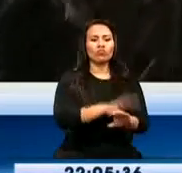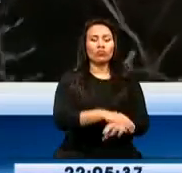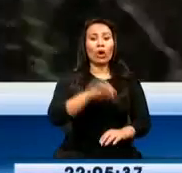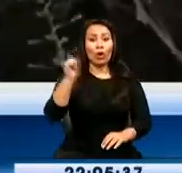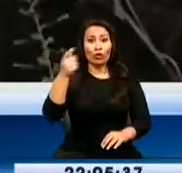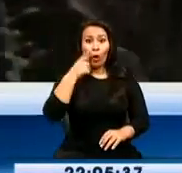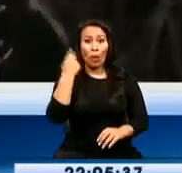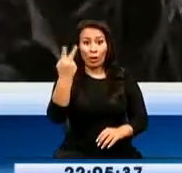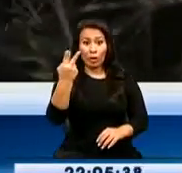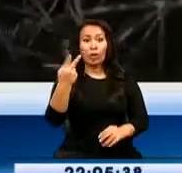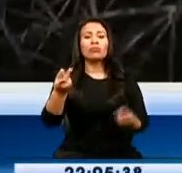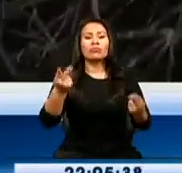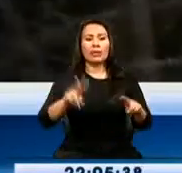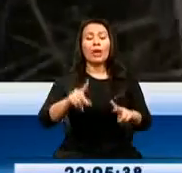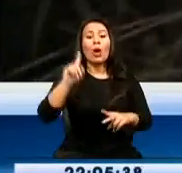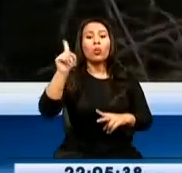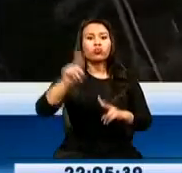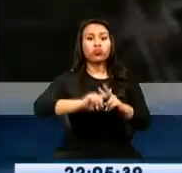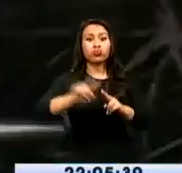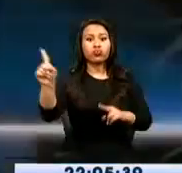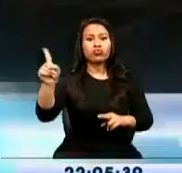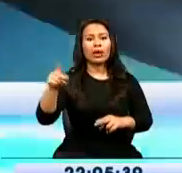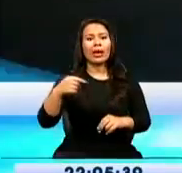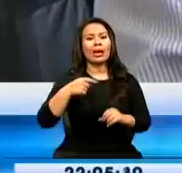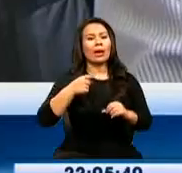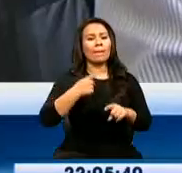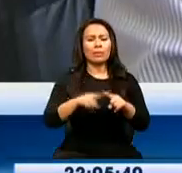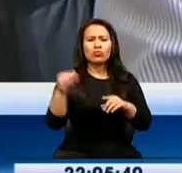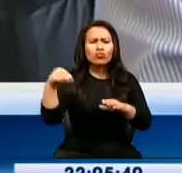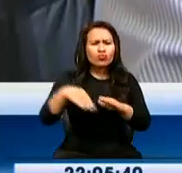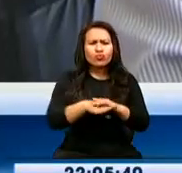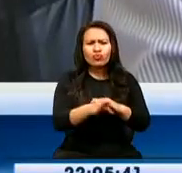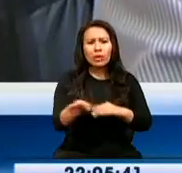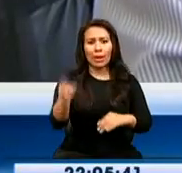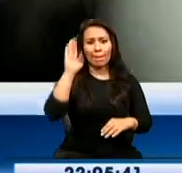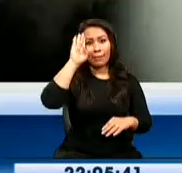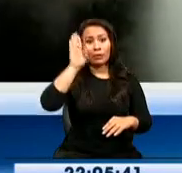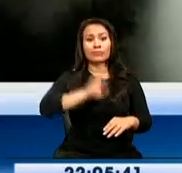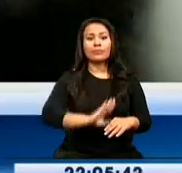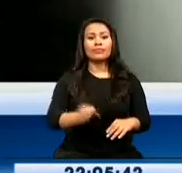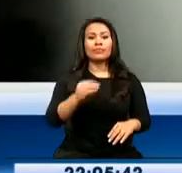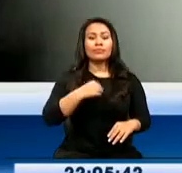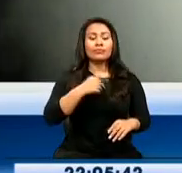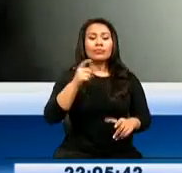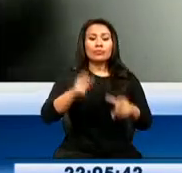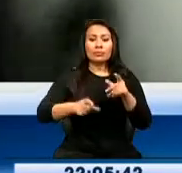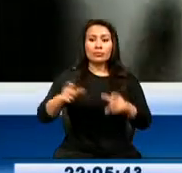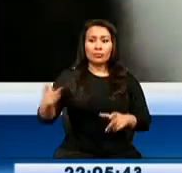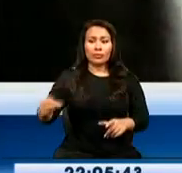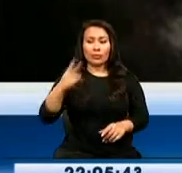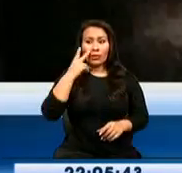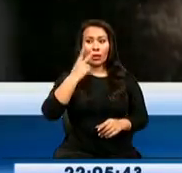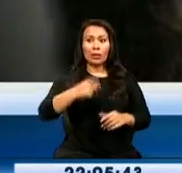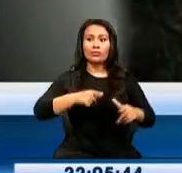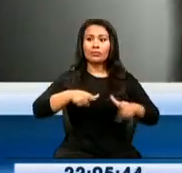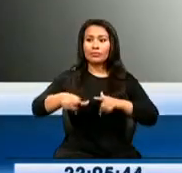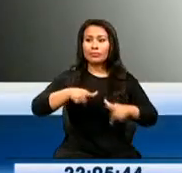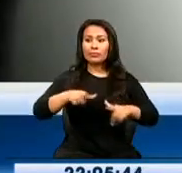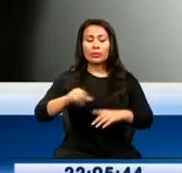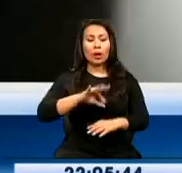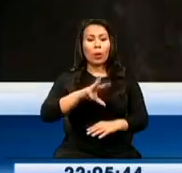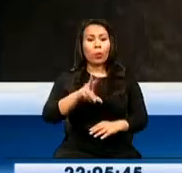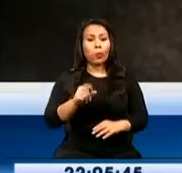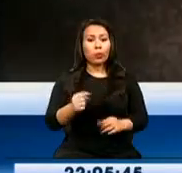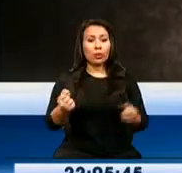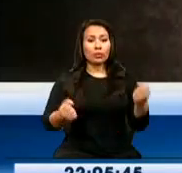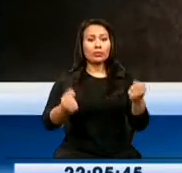El otro desapareció entre las tinieblas. Y las personas que estuvieron en esta actividad con el ánimo de robar el vehículo